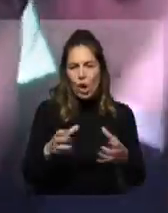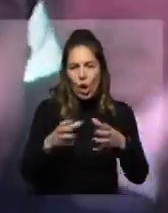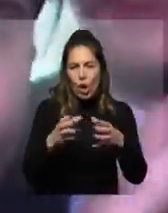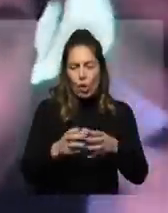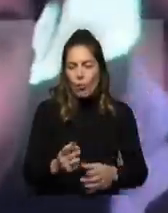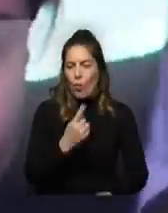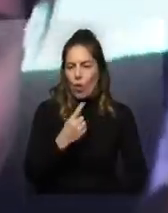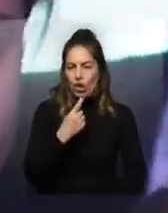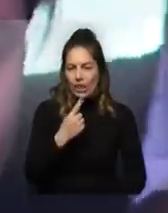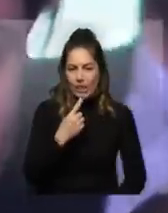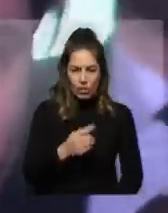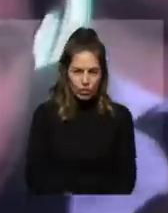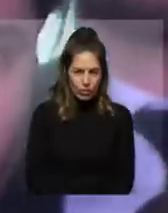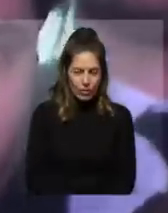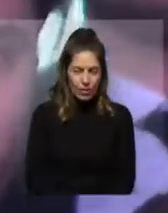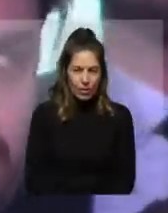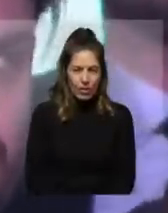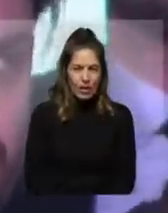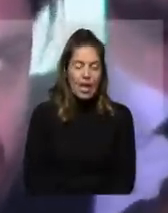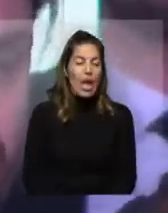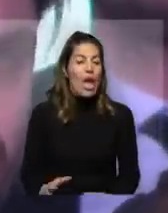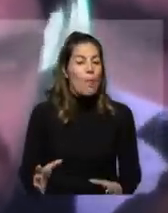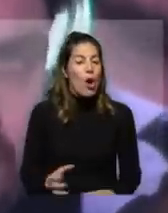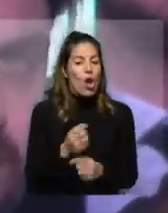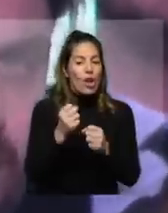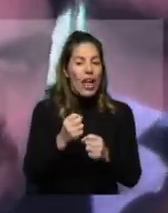construir esta alternativa competitiva